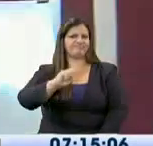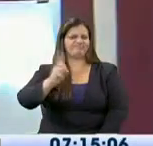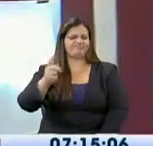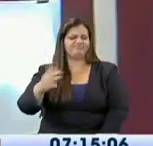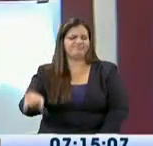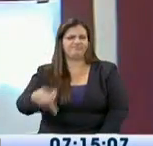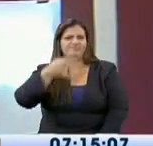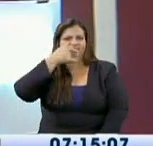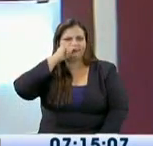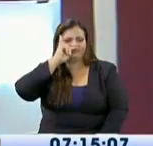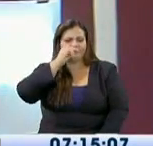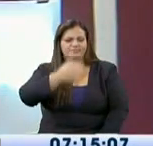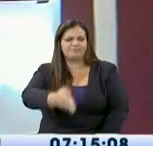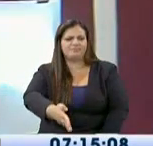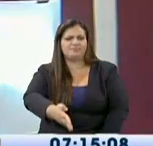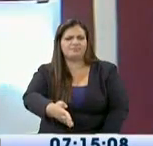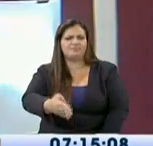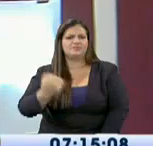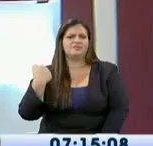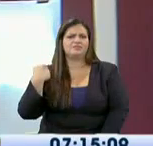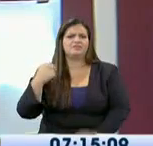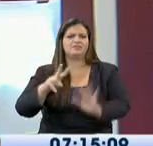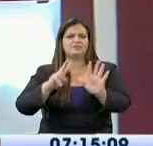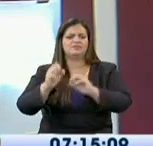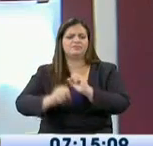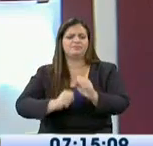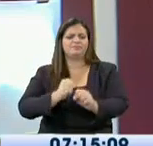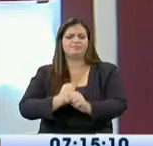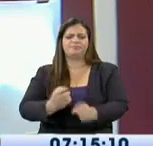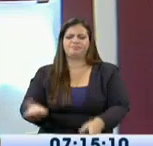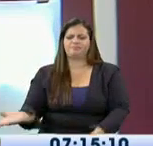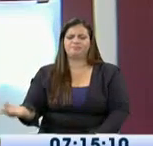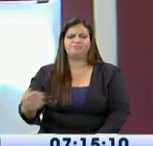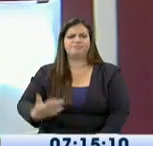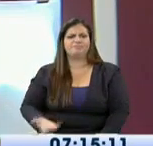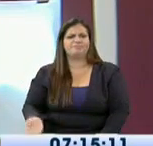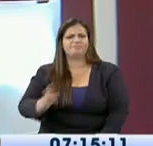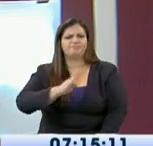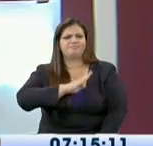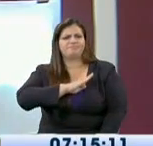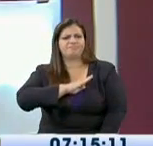este niño de 7 años que ha sido violado por un degenerado,